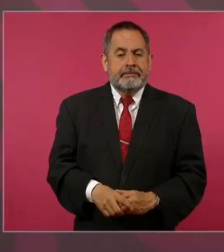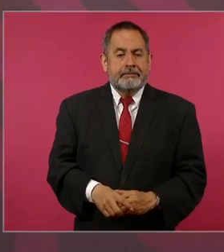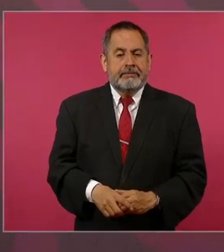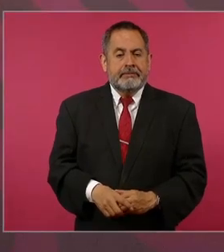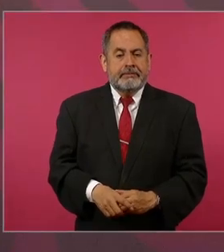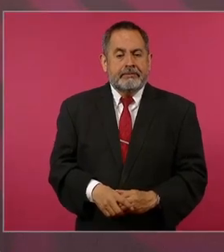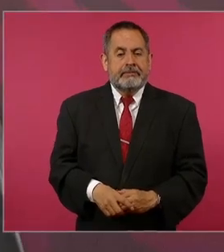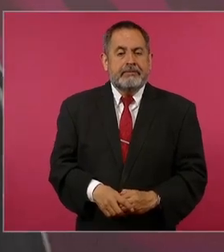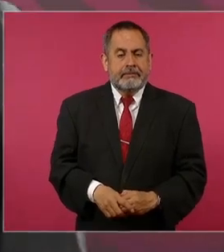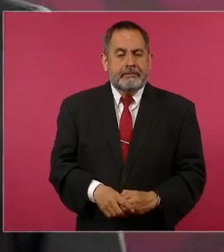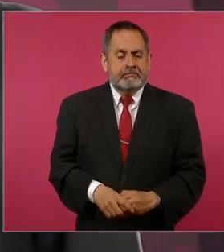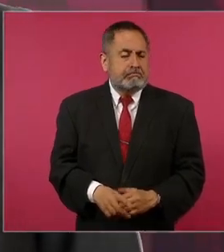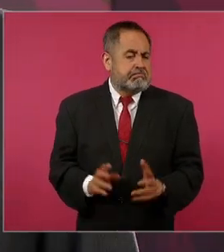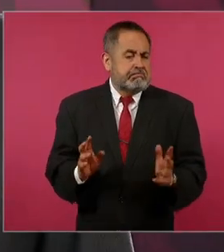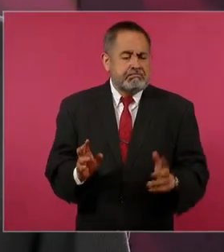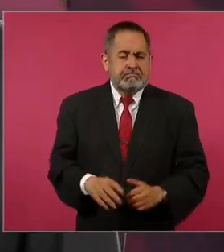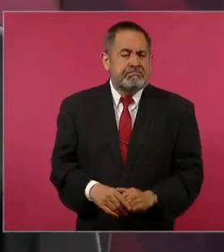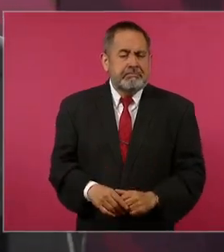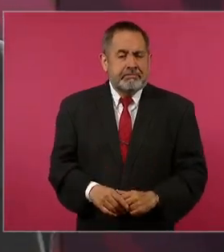Y